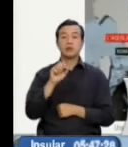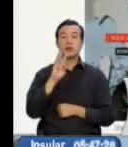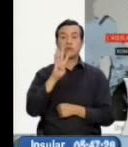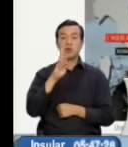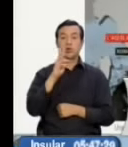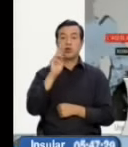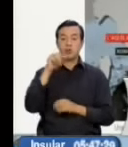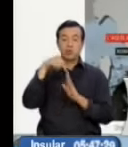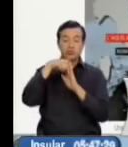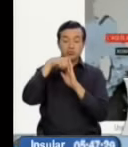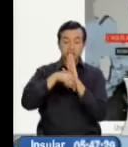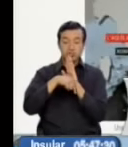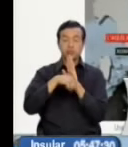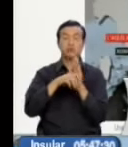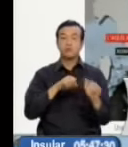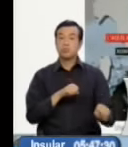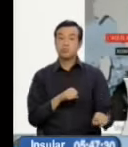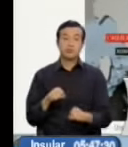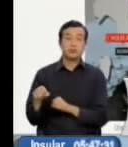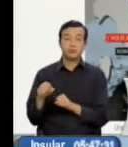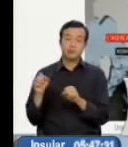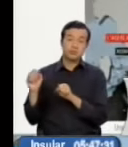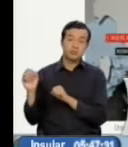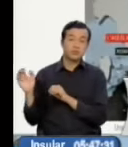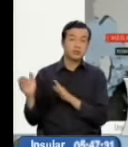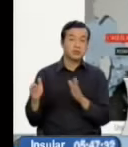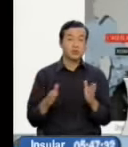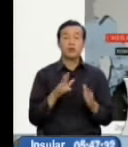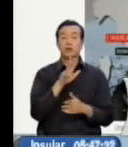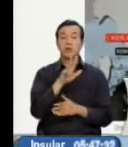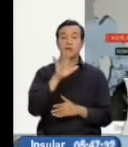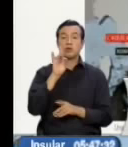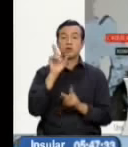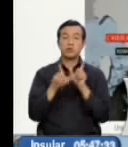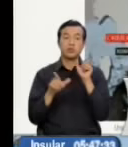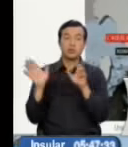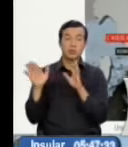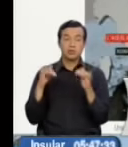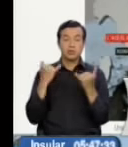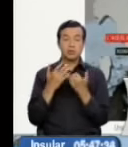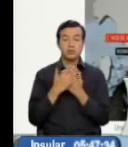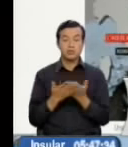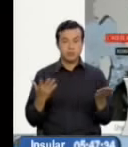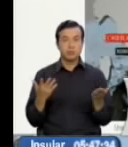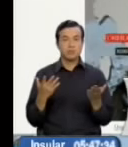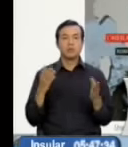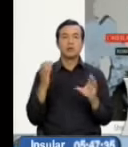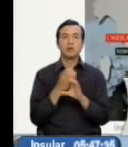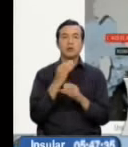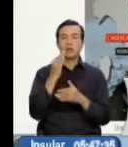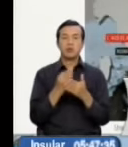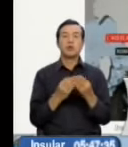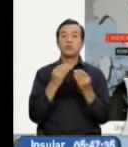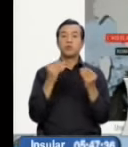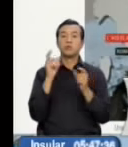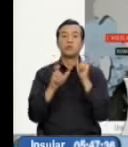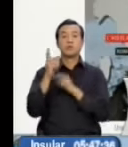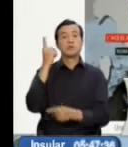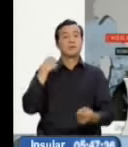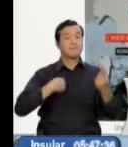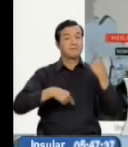kilómetros de profundidad, generó pues lamentablemente el deceso de 38 personas hasta el momento, pero se contabilizan ya decenas de